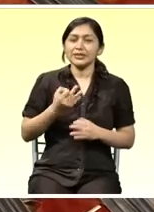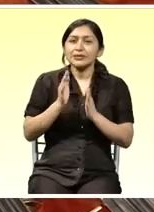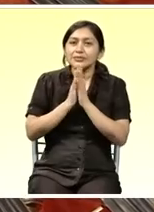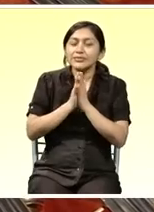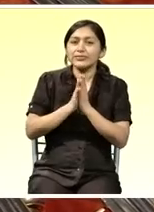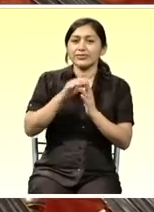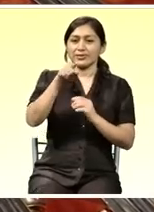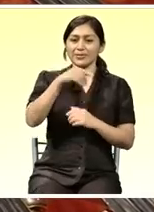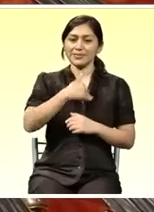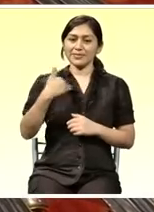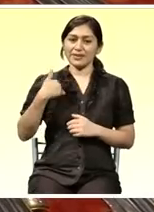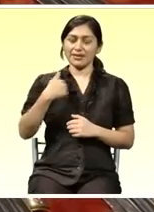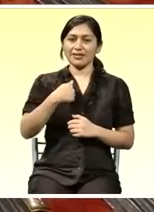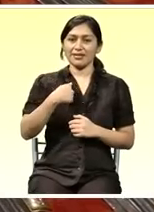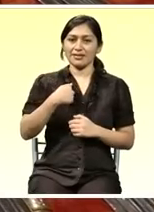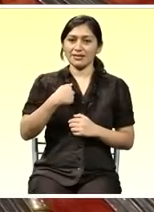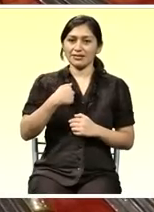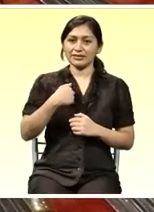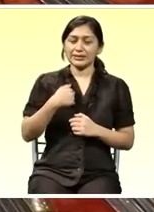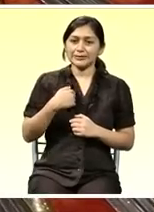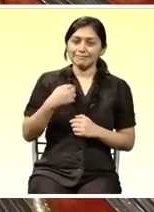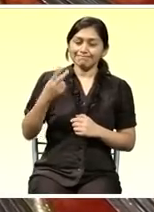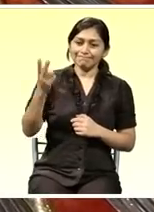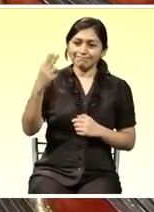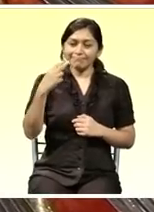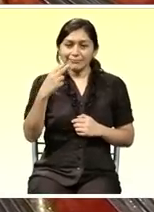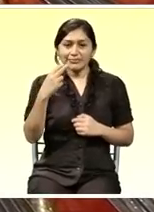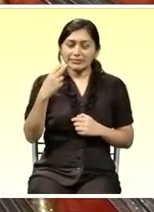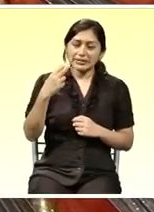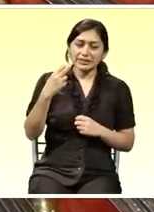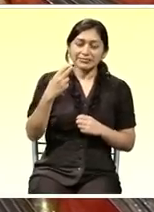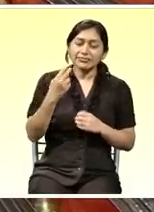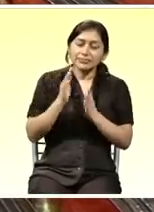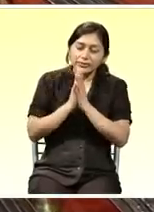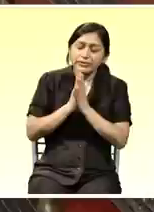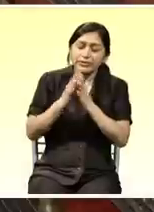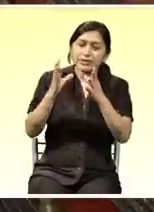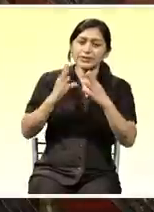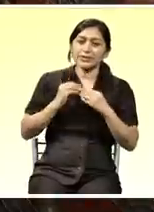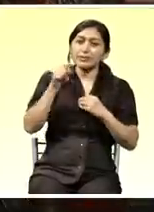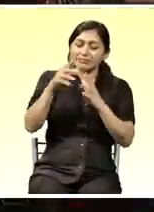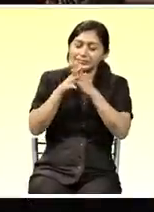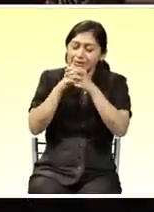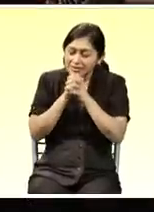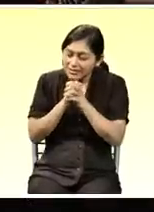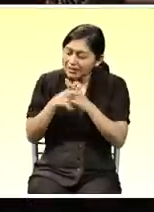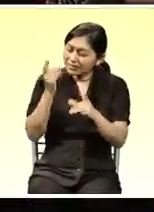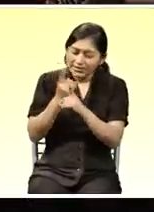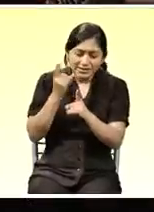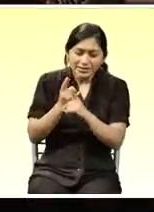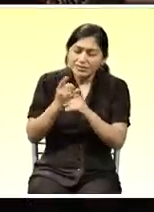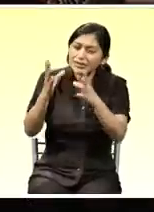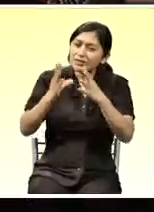permitas, madre mía, que se vea malograda en mí tu poderosa intercesión, que todo lo puede